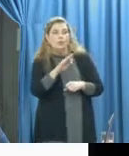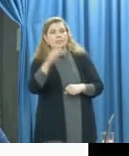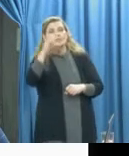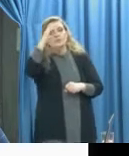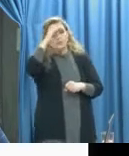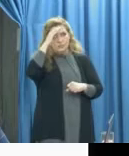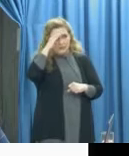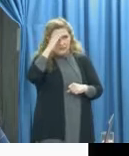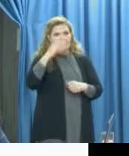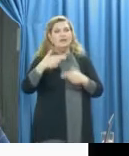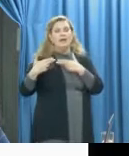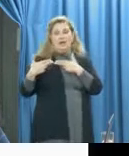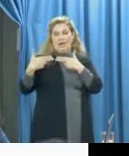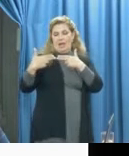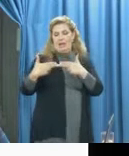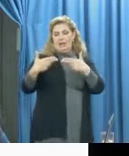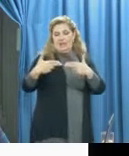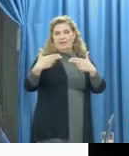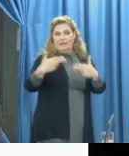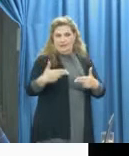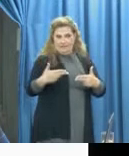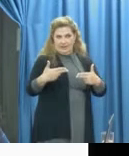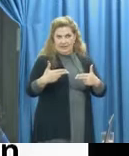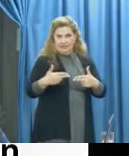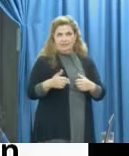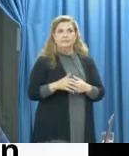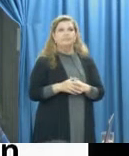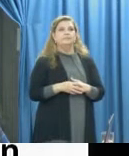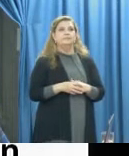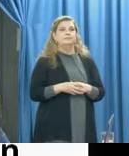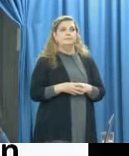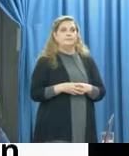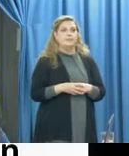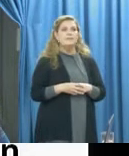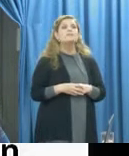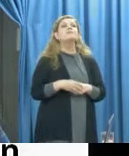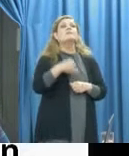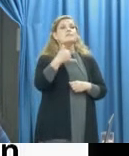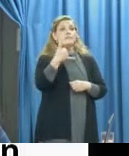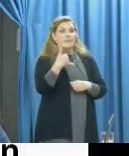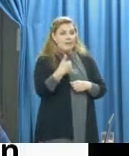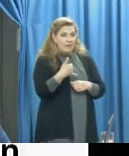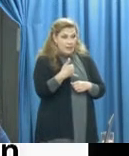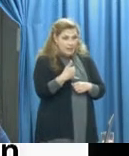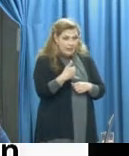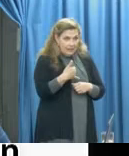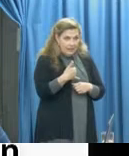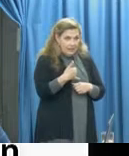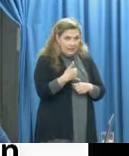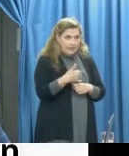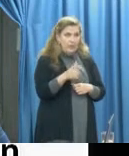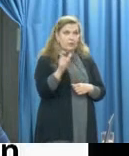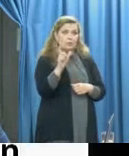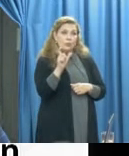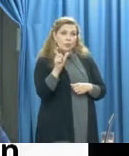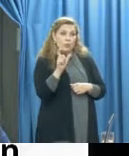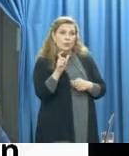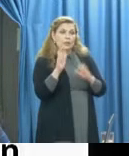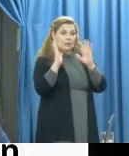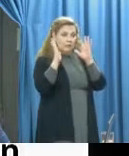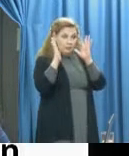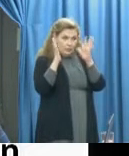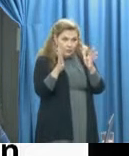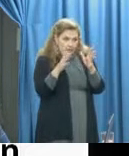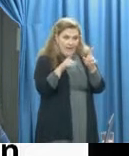pensar que es de causa hereditaria y que no la vimos. Y cuando ya hay